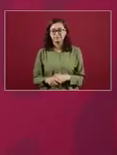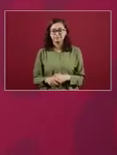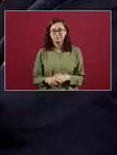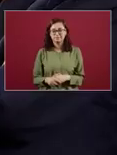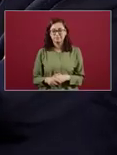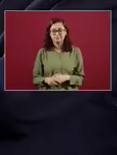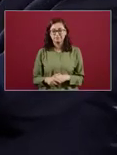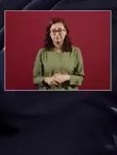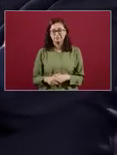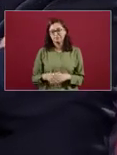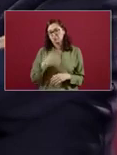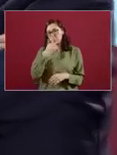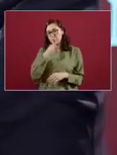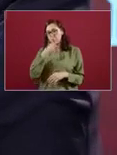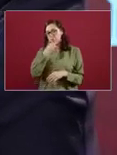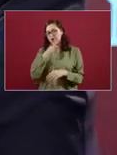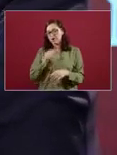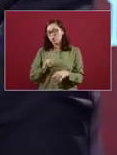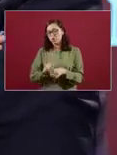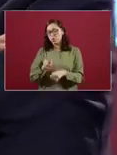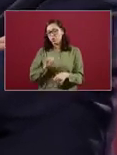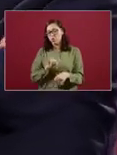el uruguayo